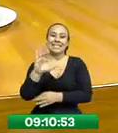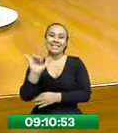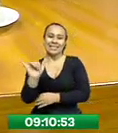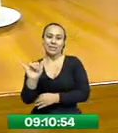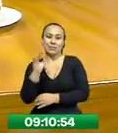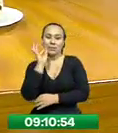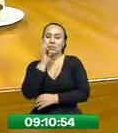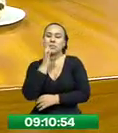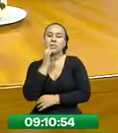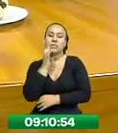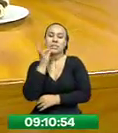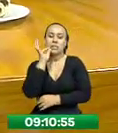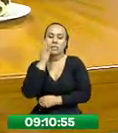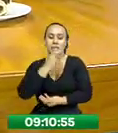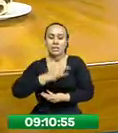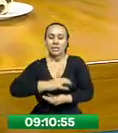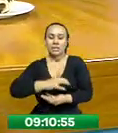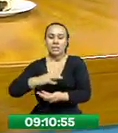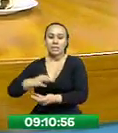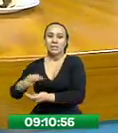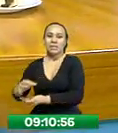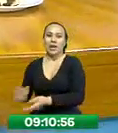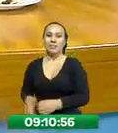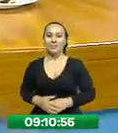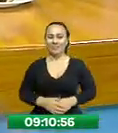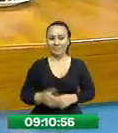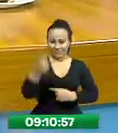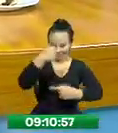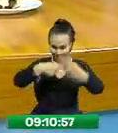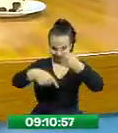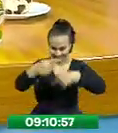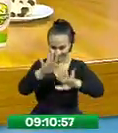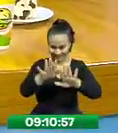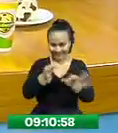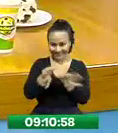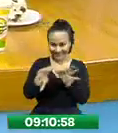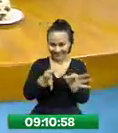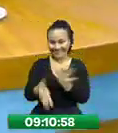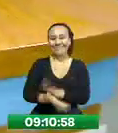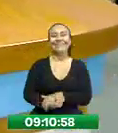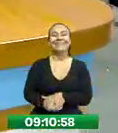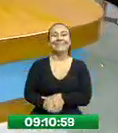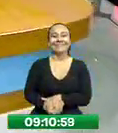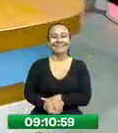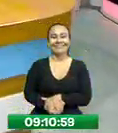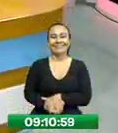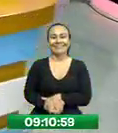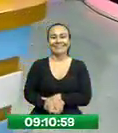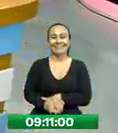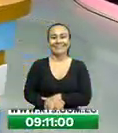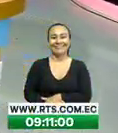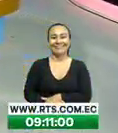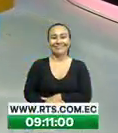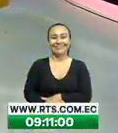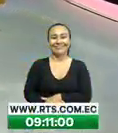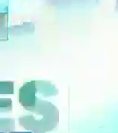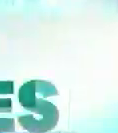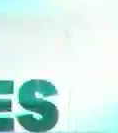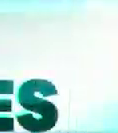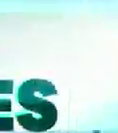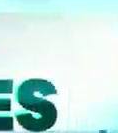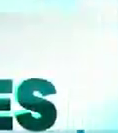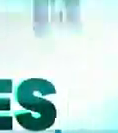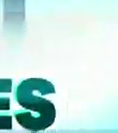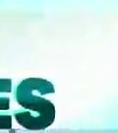monstruos, monstruos de la bolonería. Ya regresamos. La noticia.